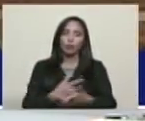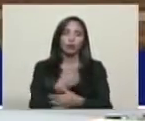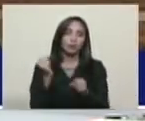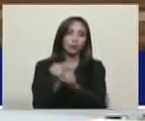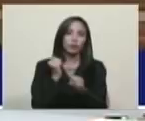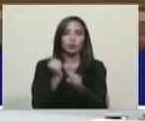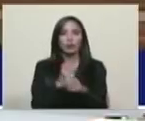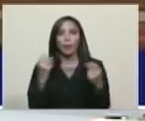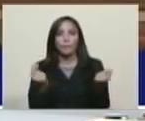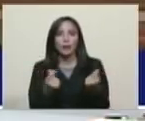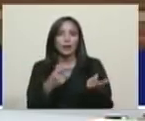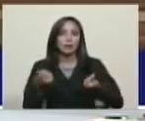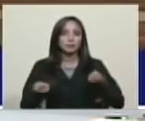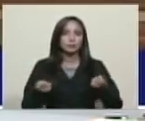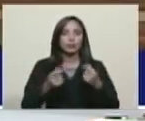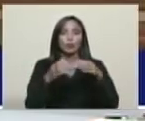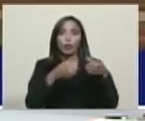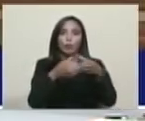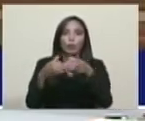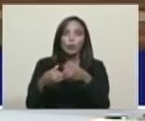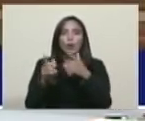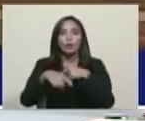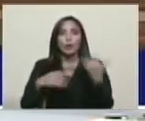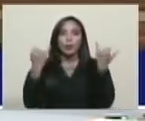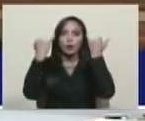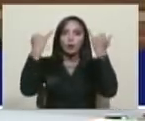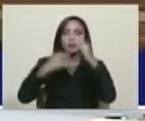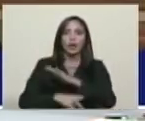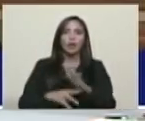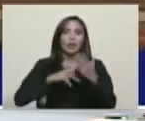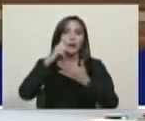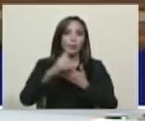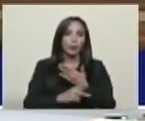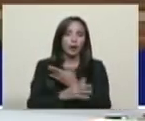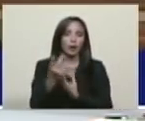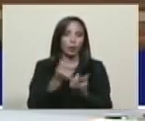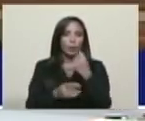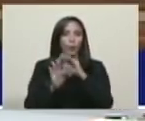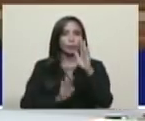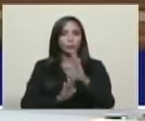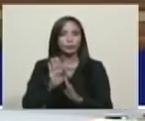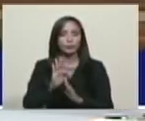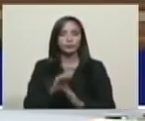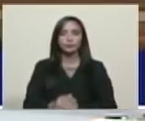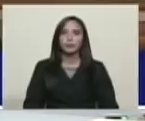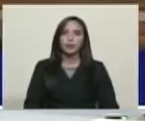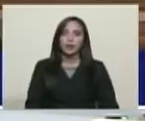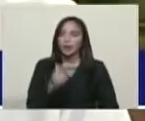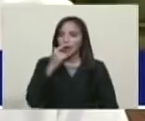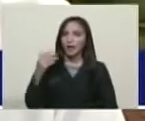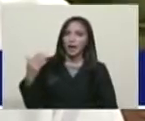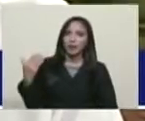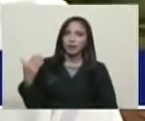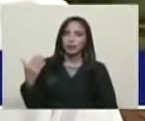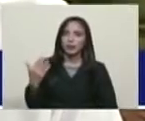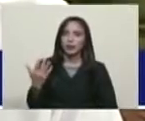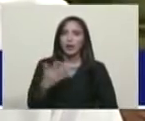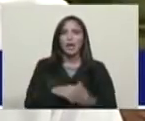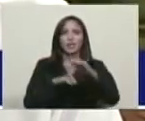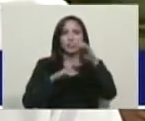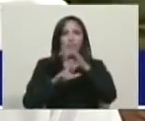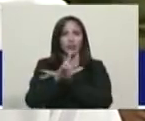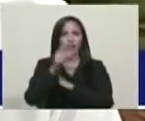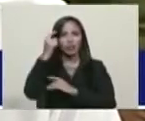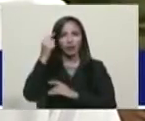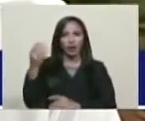días activando las líneas del programa de recuperación económica. Recientemente estuvimos, hace 3 días,